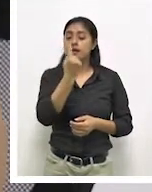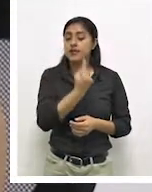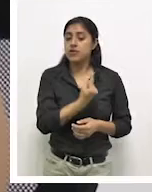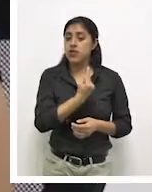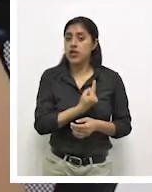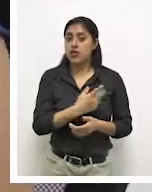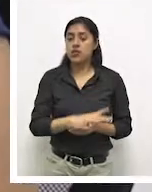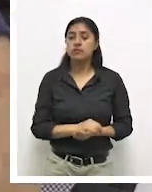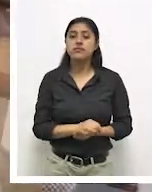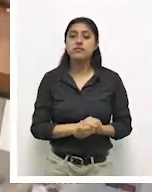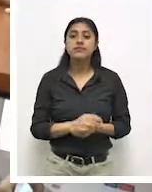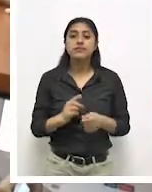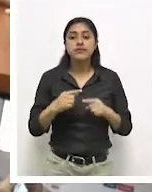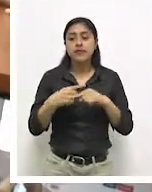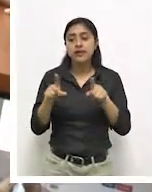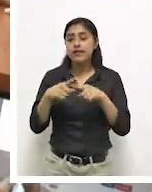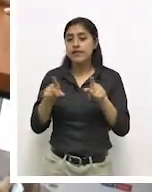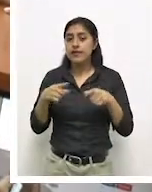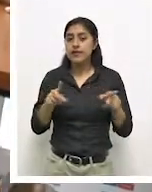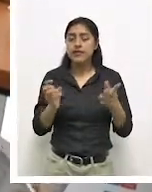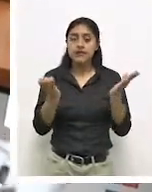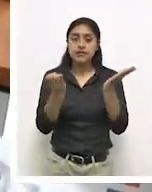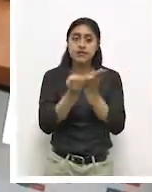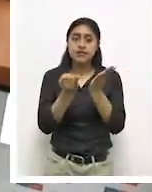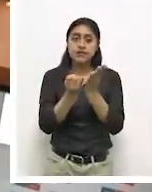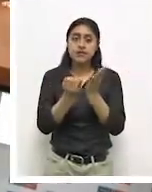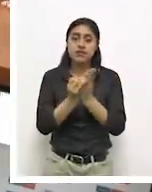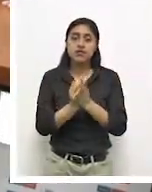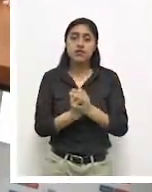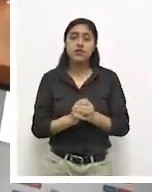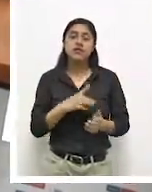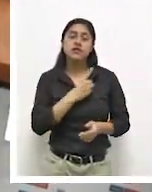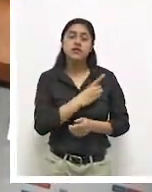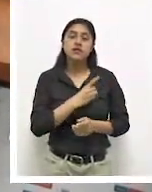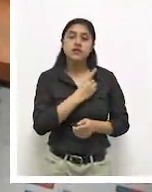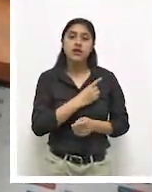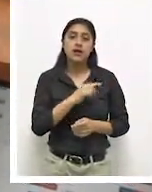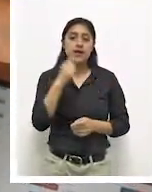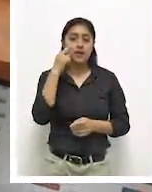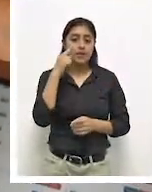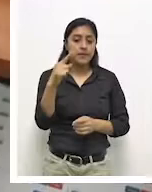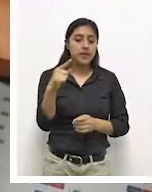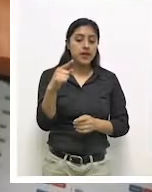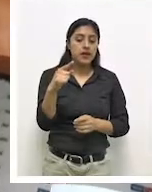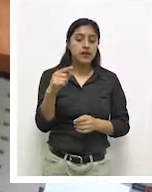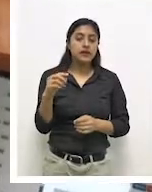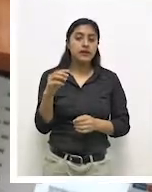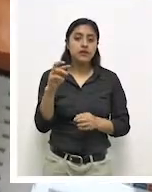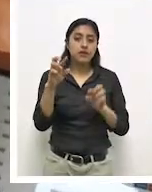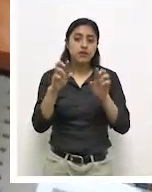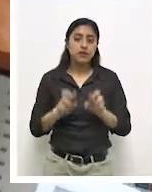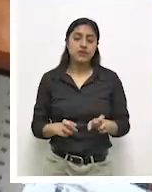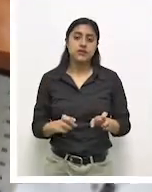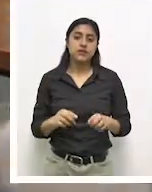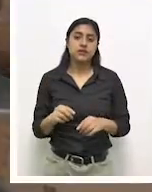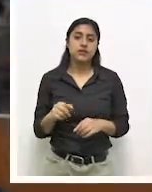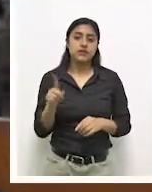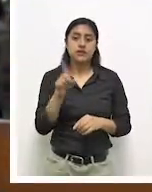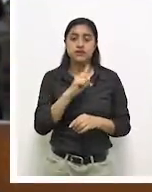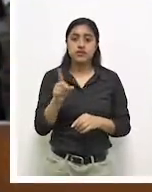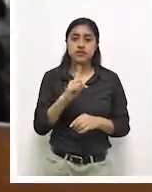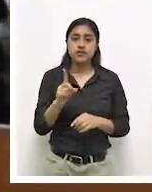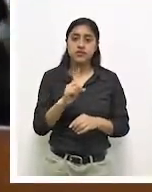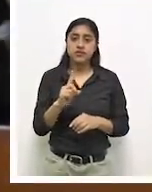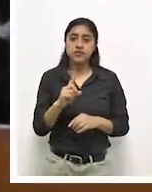no esté unido legalmente. Algunas instituciones desean comprobar que una persona no está casada para validar